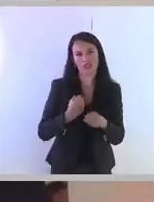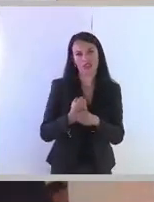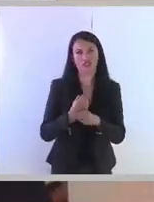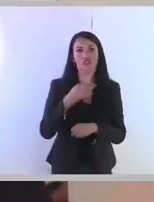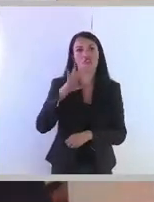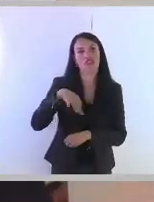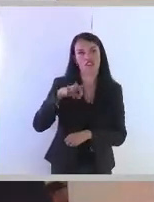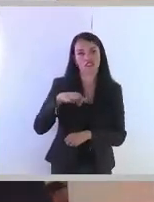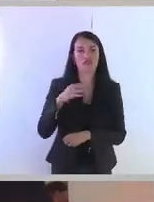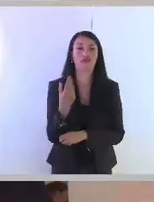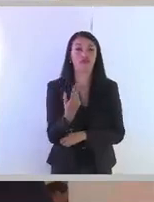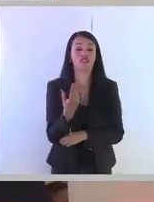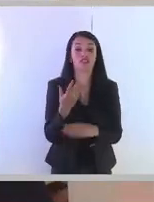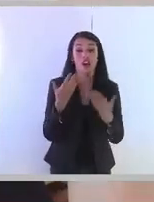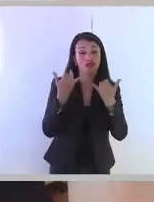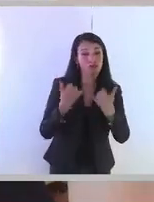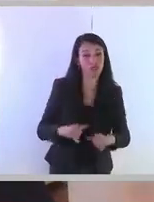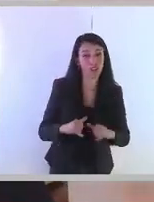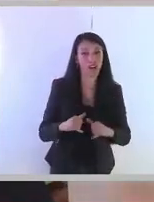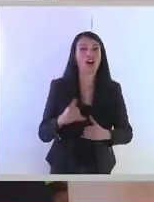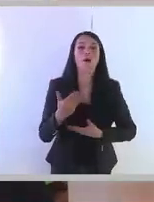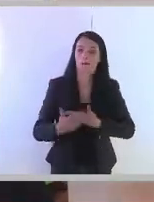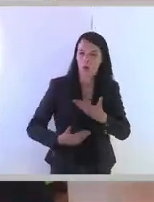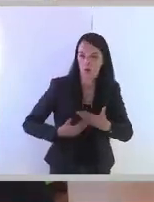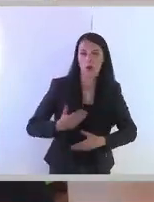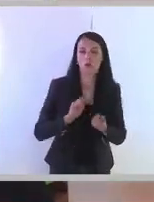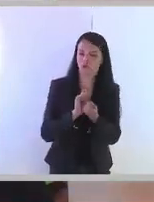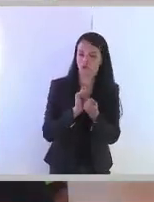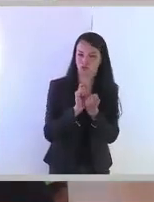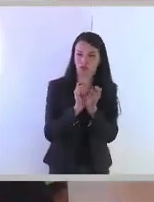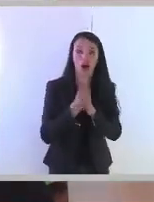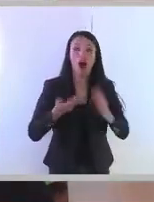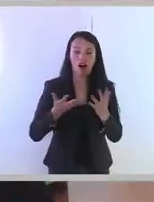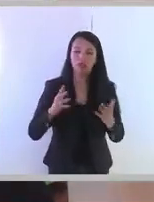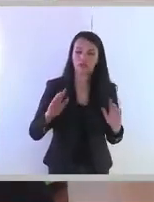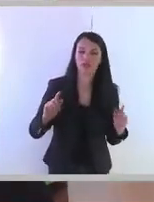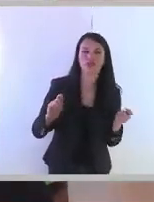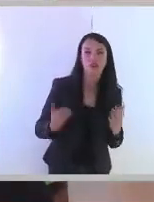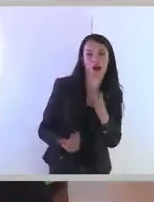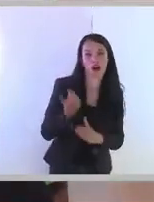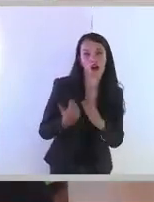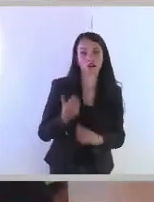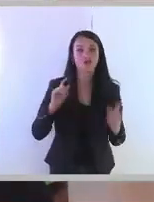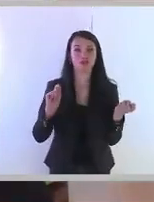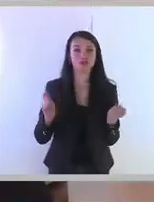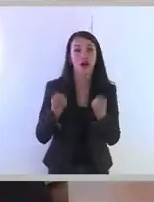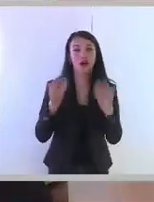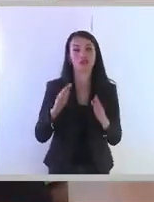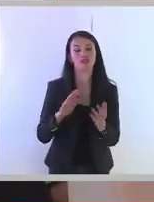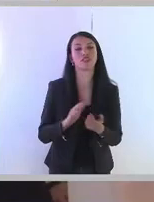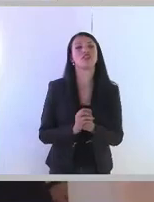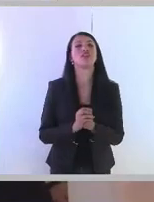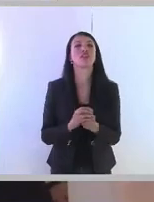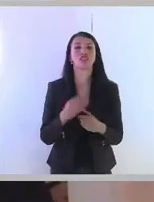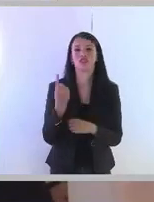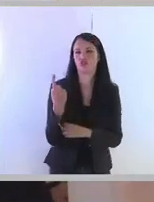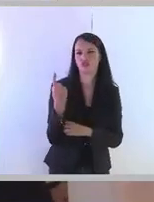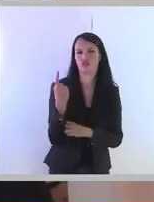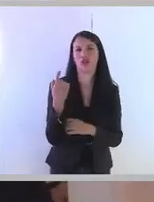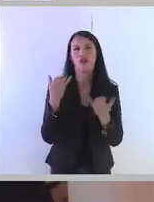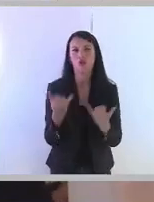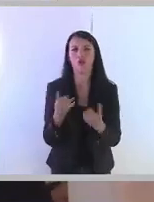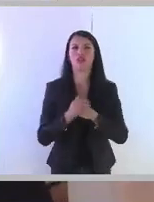3 años, 3 meses, no solamente para construir, sino para iniciar la implementación de aquellas políticas que los que